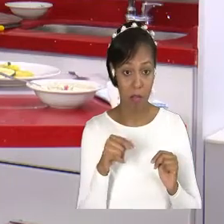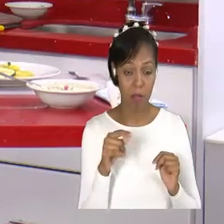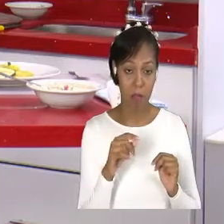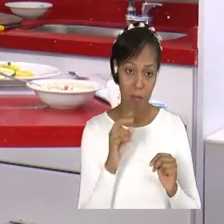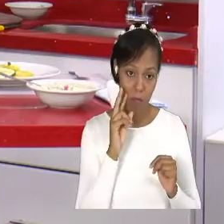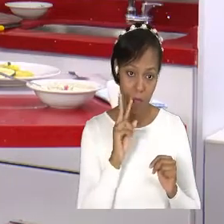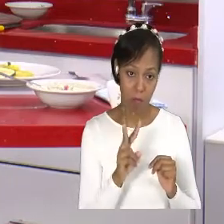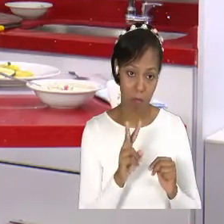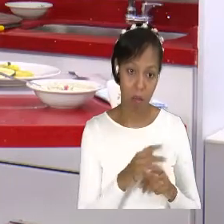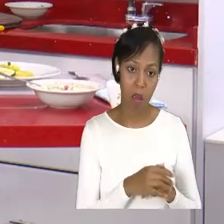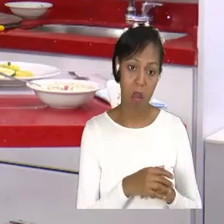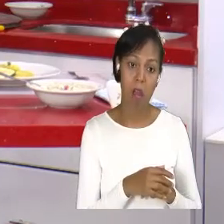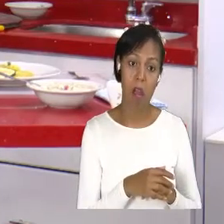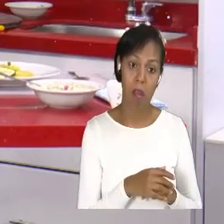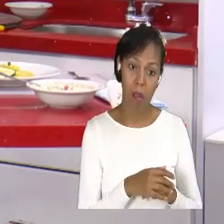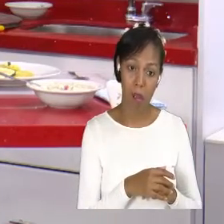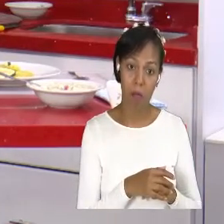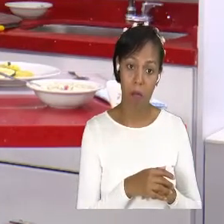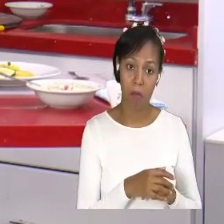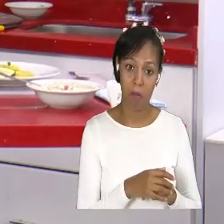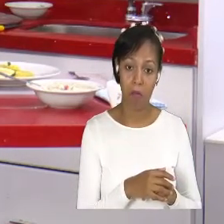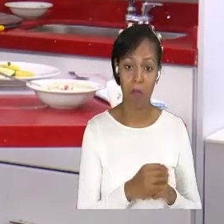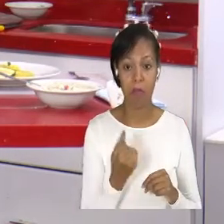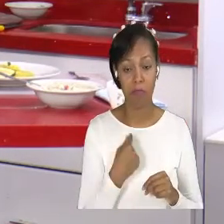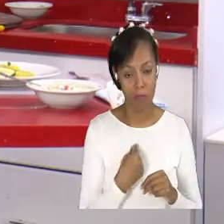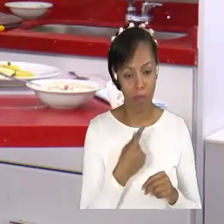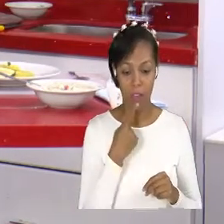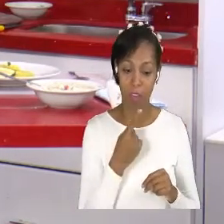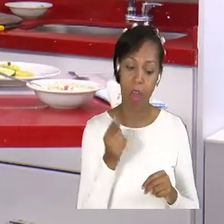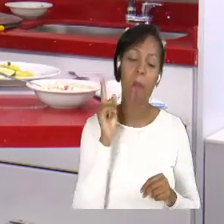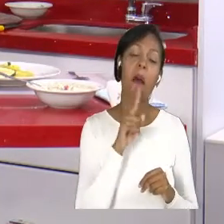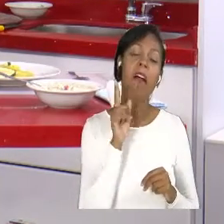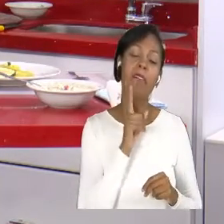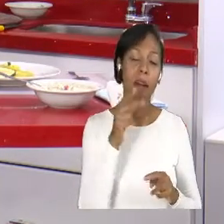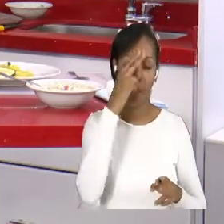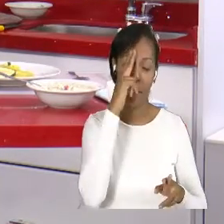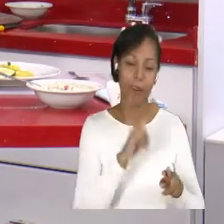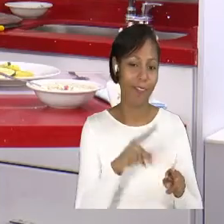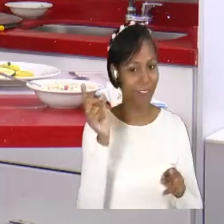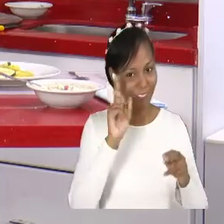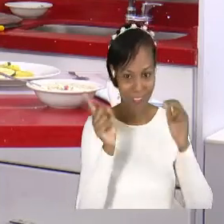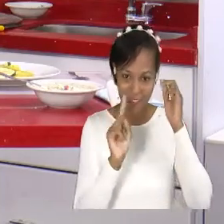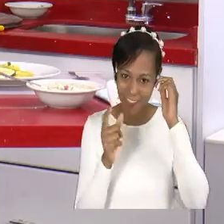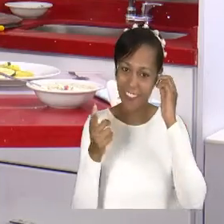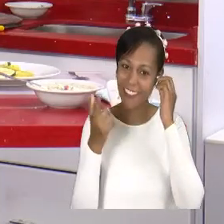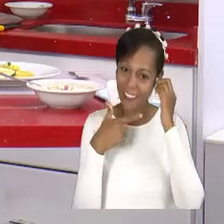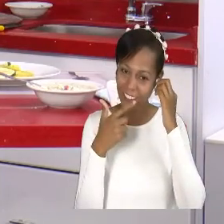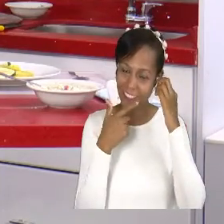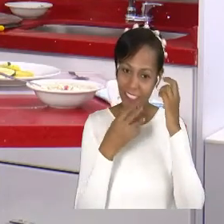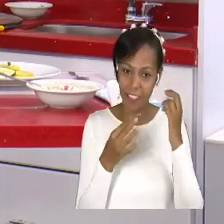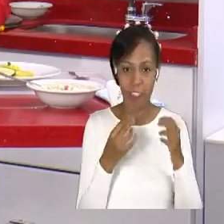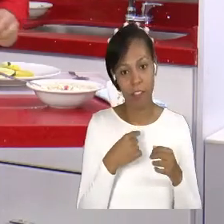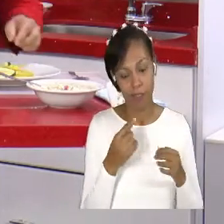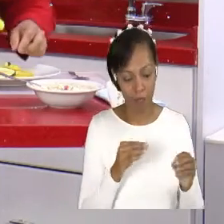cuenta de que lo que digo no es mentira. Los montajes, la presentación